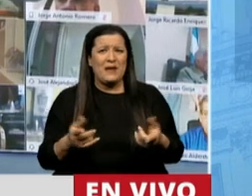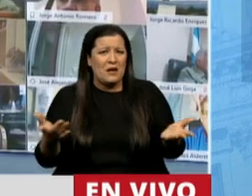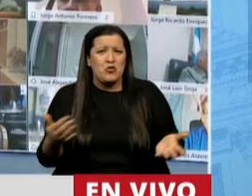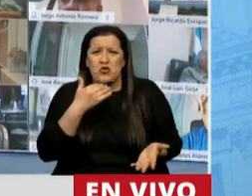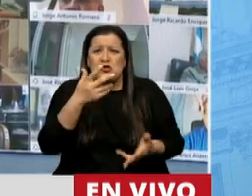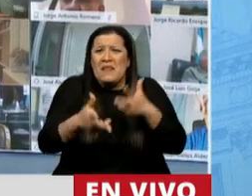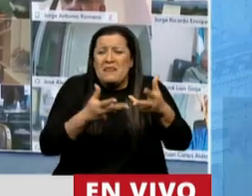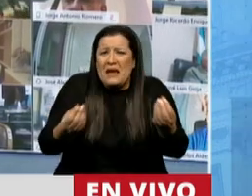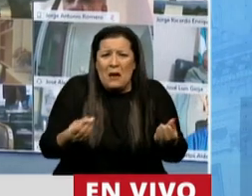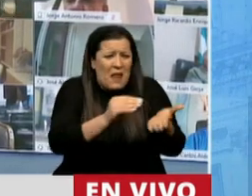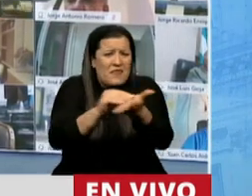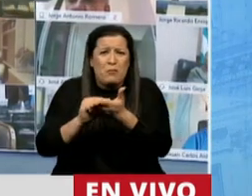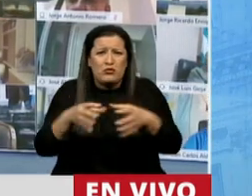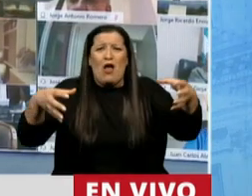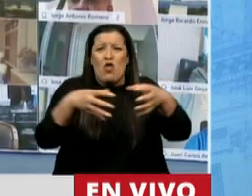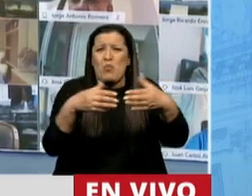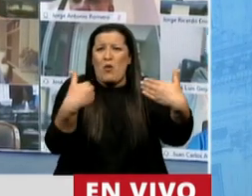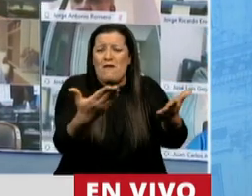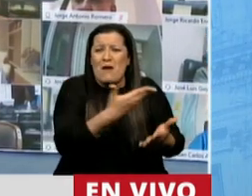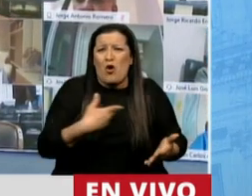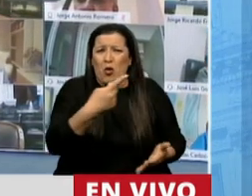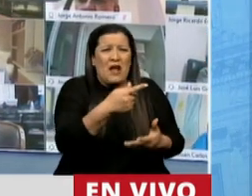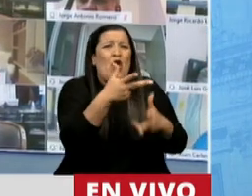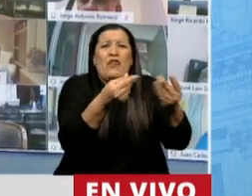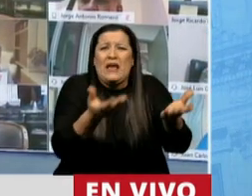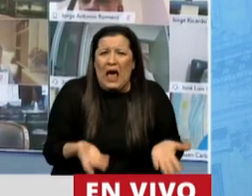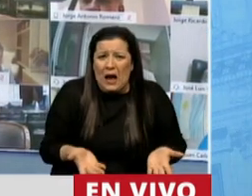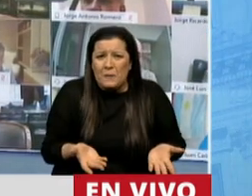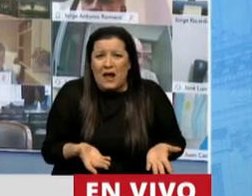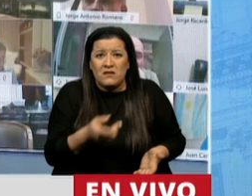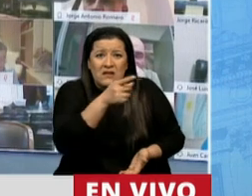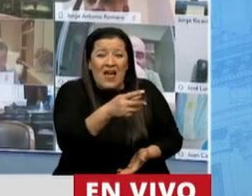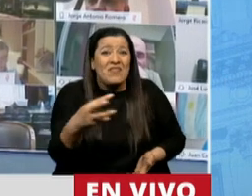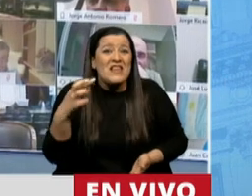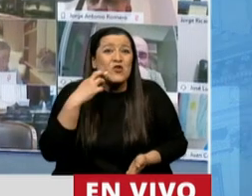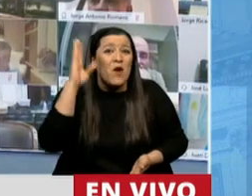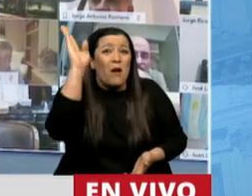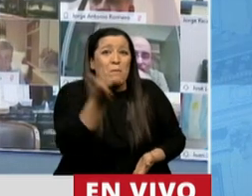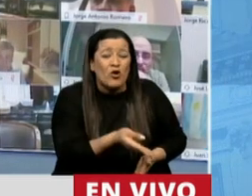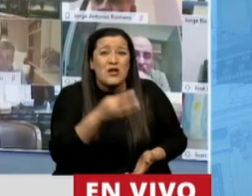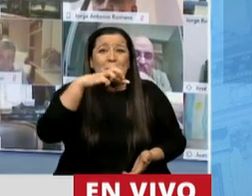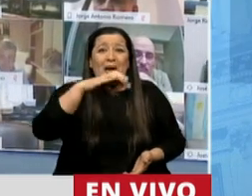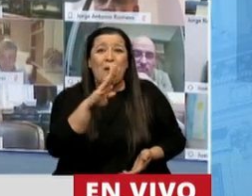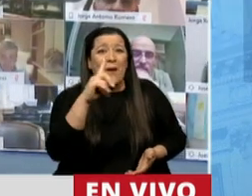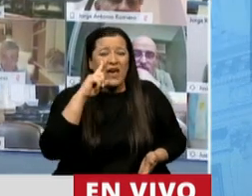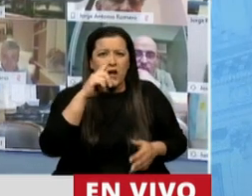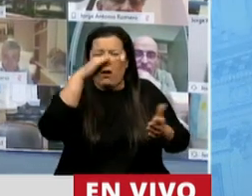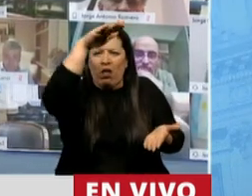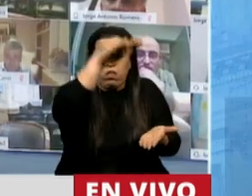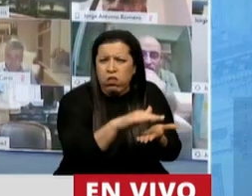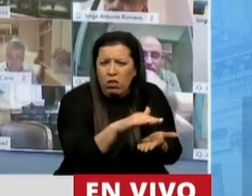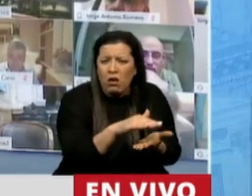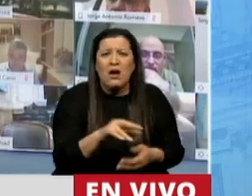sé de qué están hablando los diputados del oficialismo muchachos 19 por de caída en el pbi